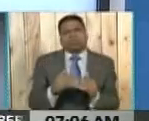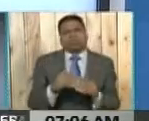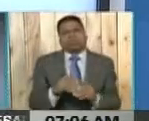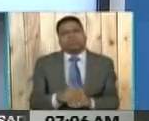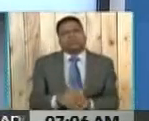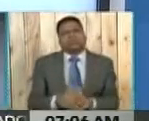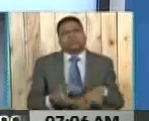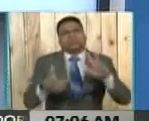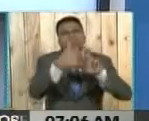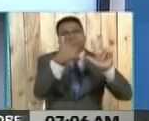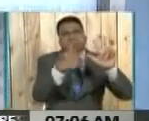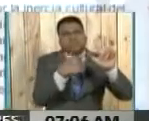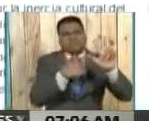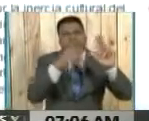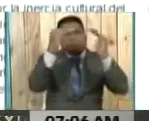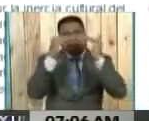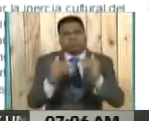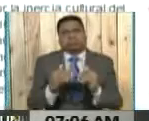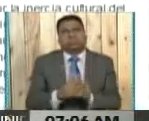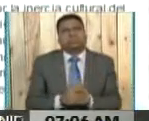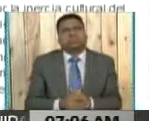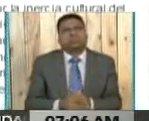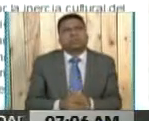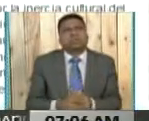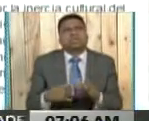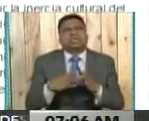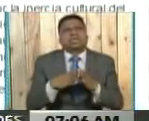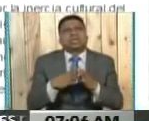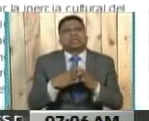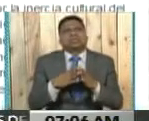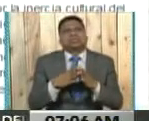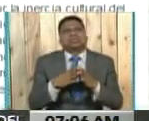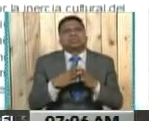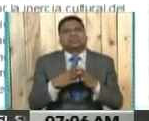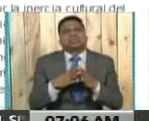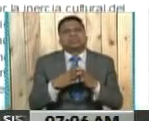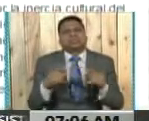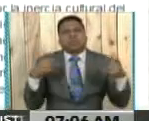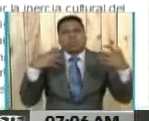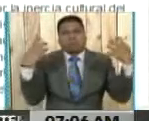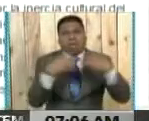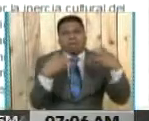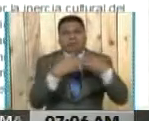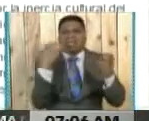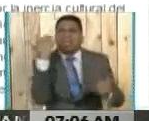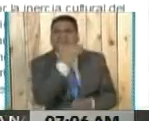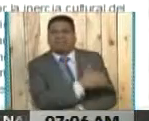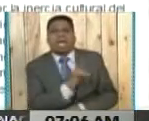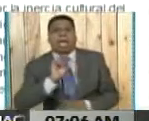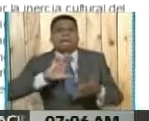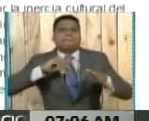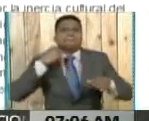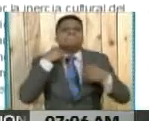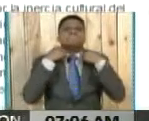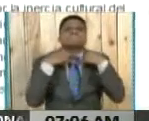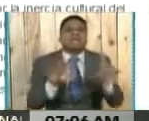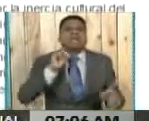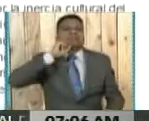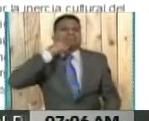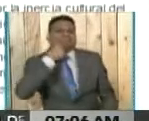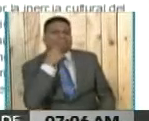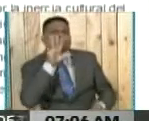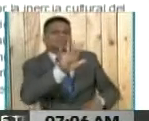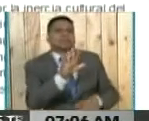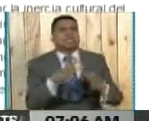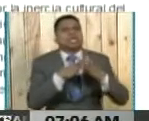interesante. ¿Qué nos dice Gustavo? La Guerra Fría cultural la perdieron los soviéticos, aún con su impresionante capacidad identitaria y